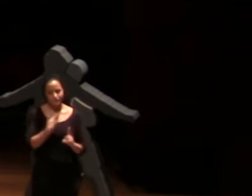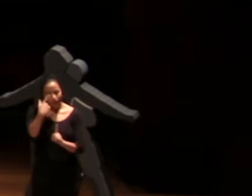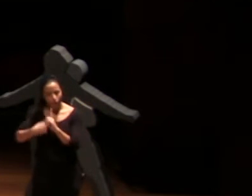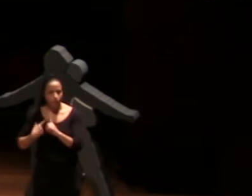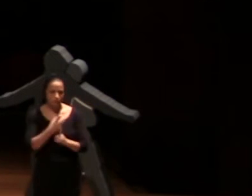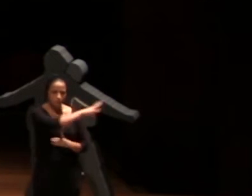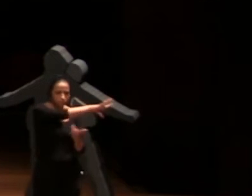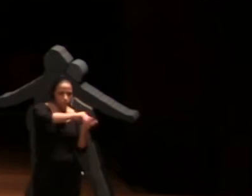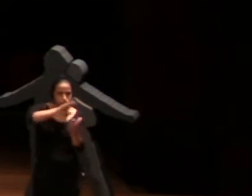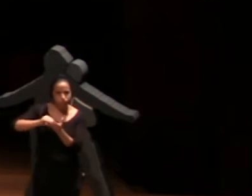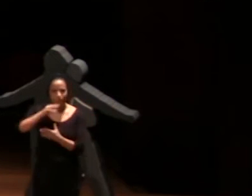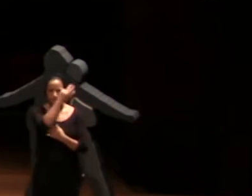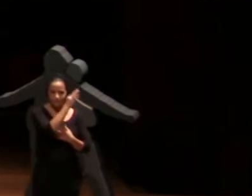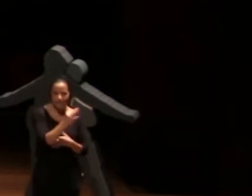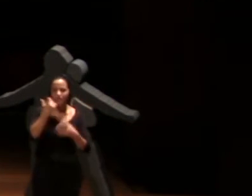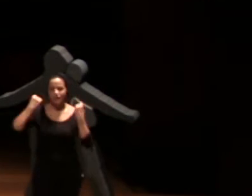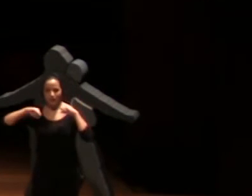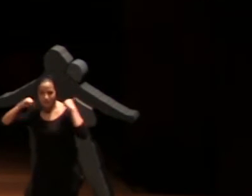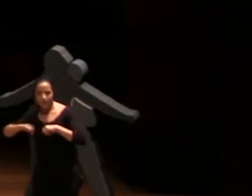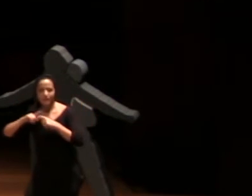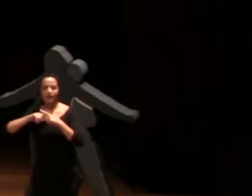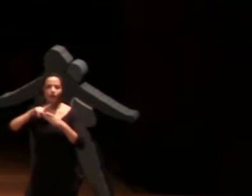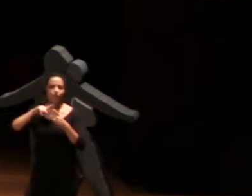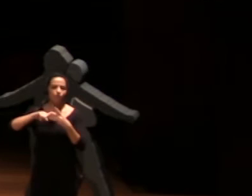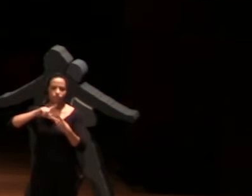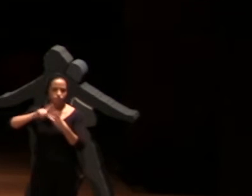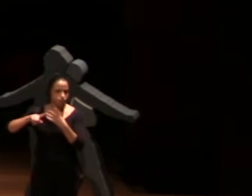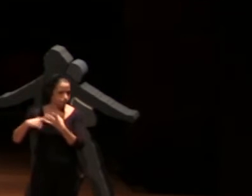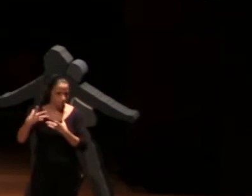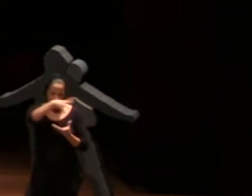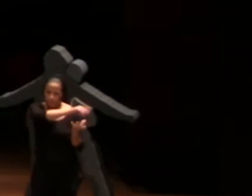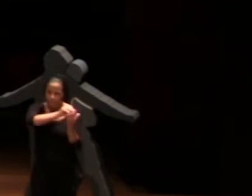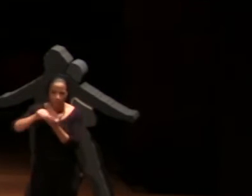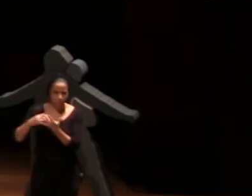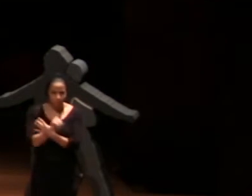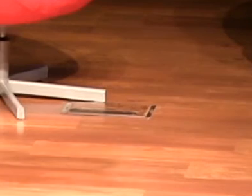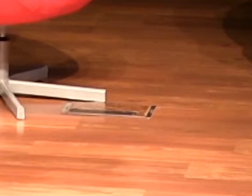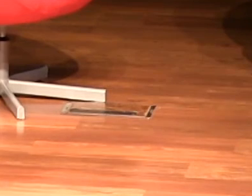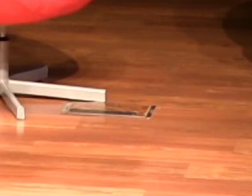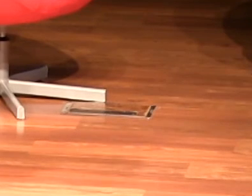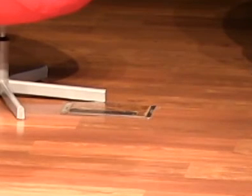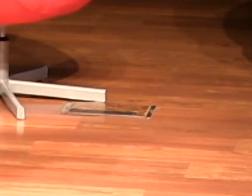la reacción individual tenga un peso o tenga un protagonismo individual.